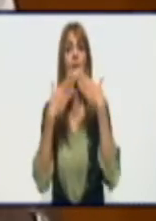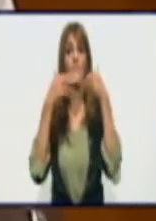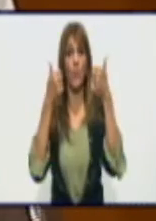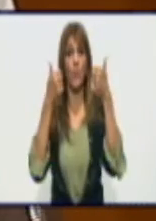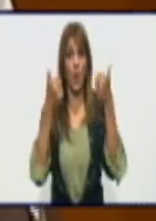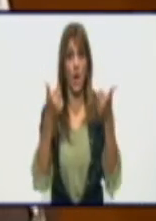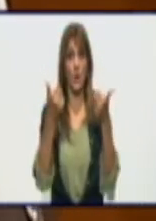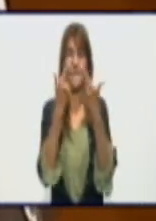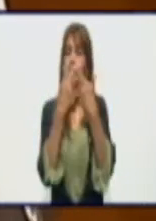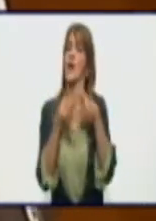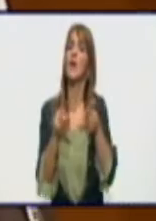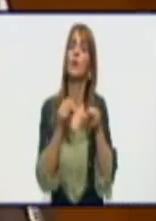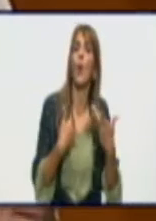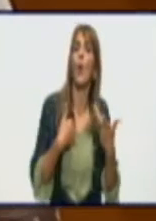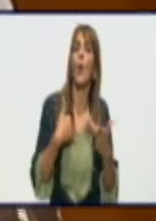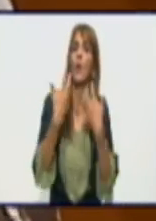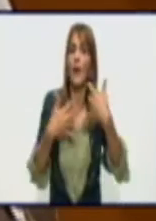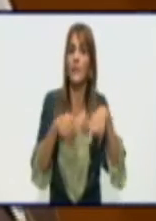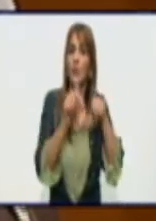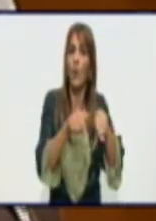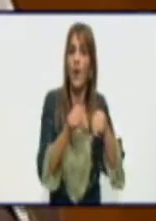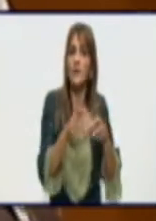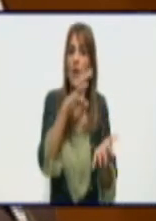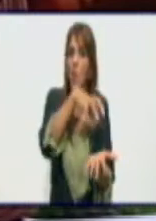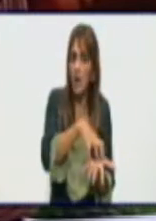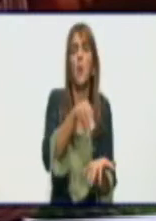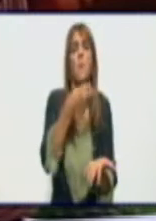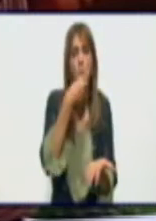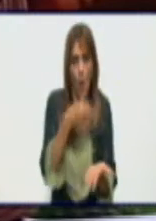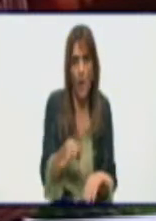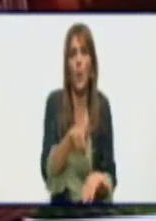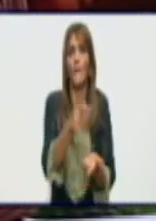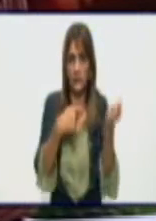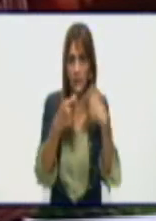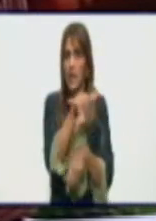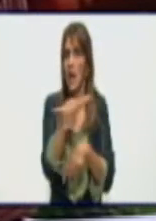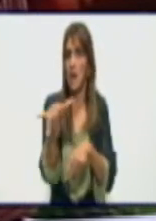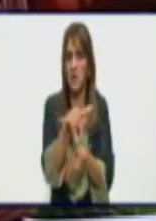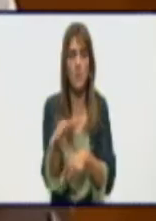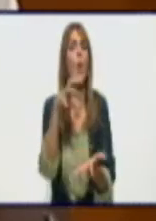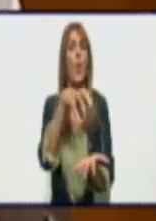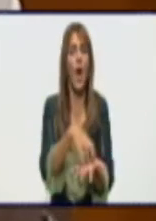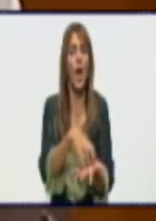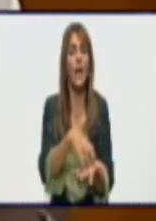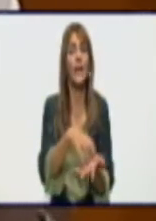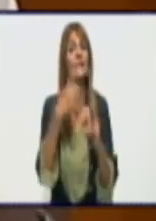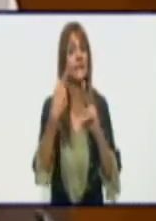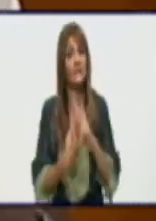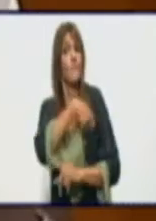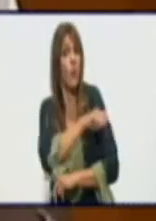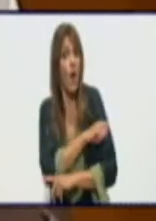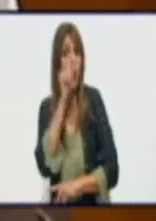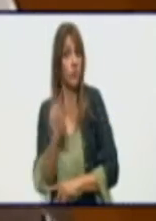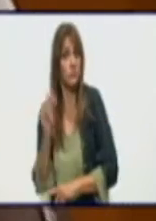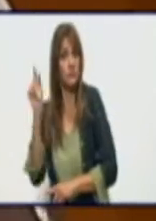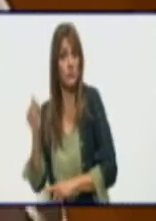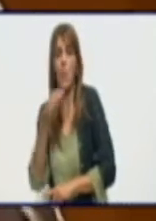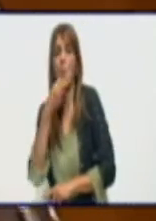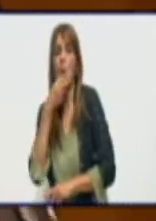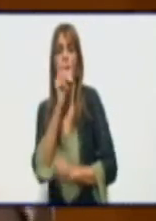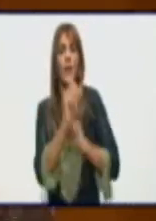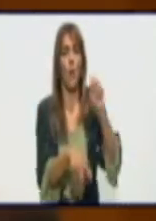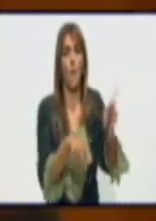a minoristas en los mismos puntos o un local que se haya diseñado, me da garantía de que el consumidor pueda obtener un producto aceptable y bueno